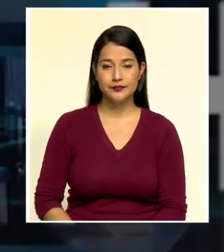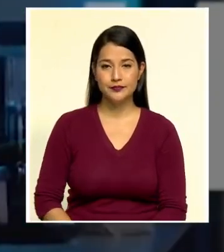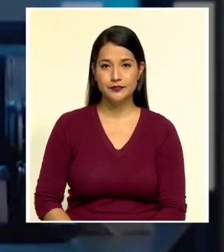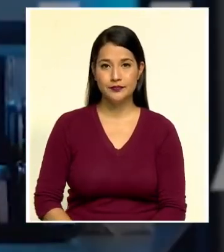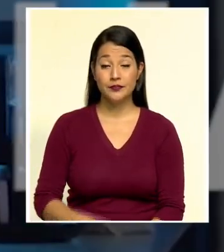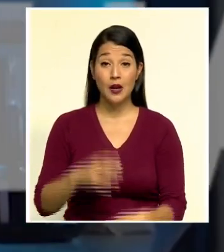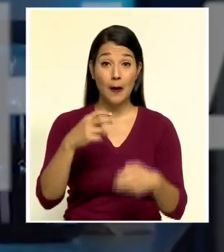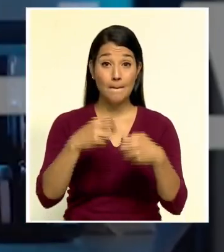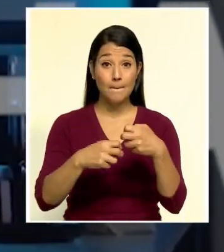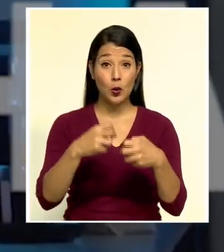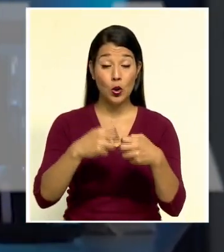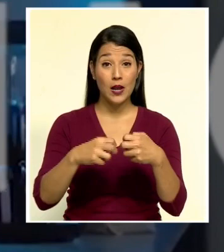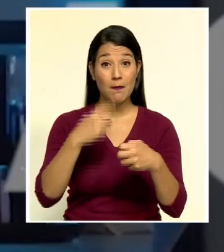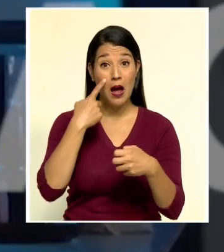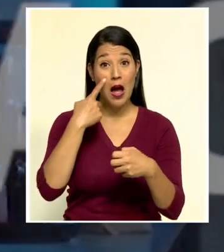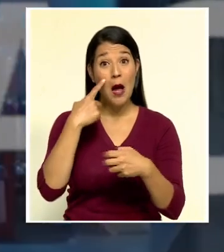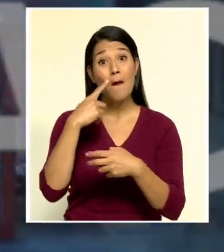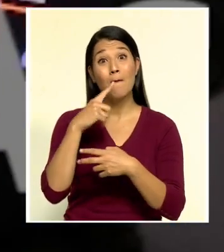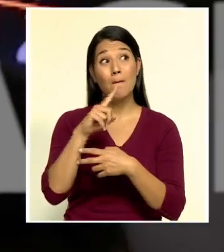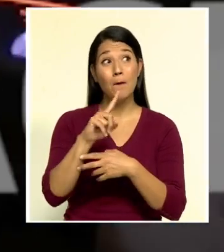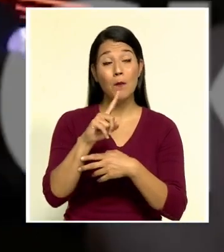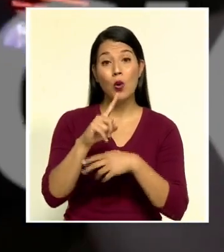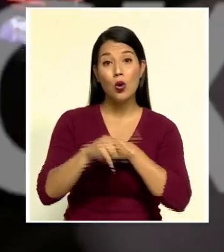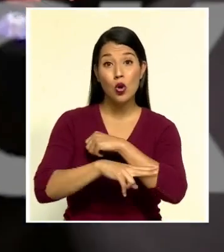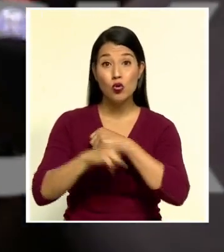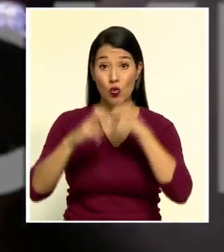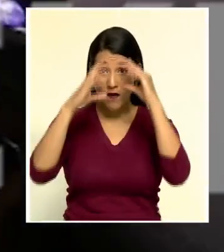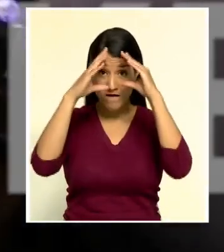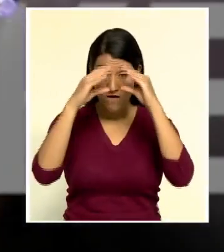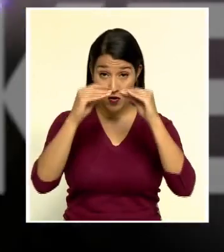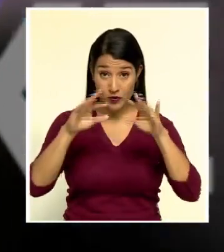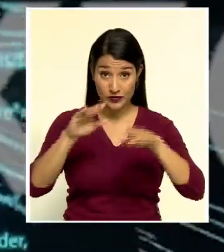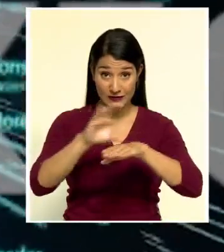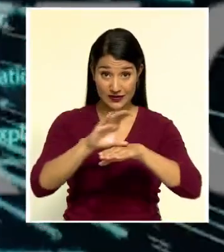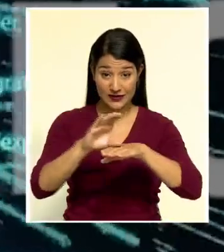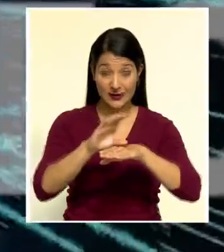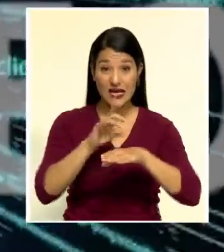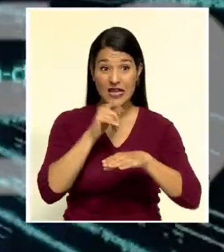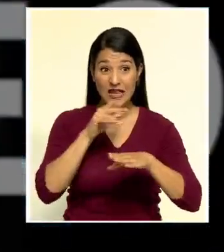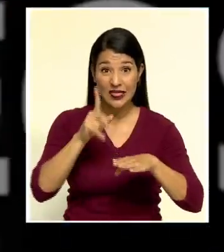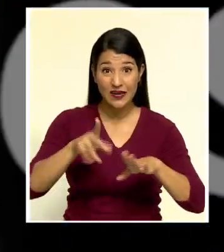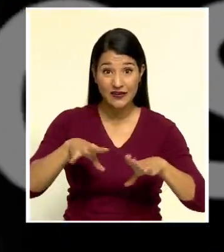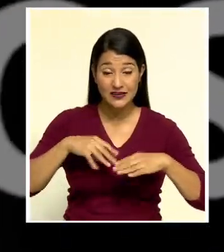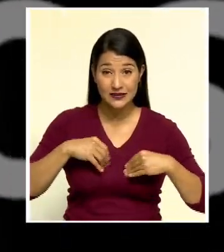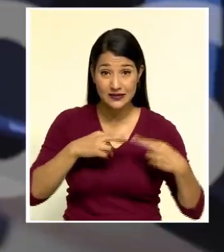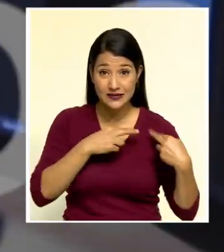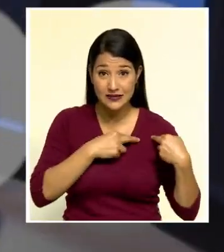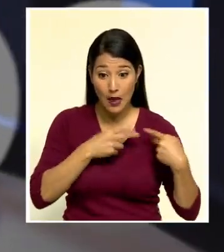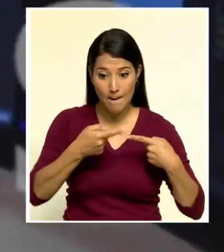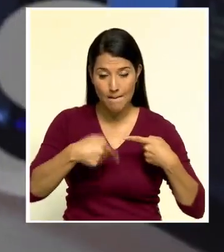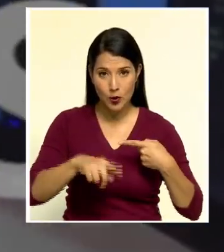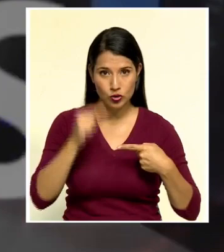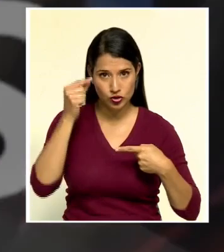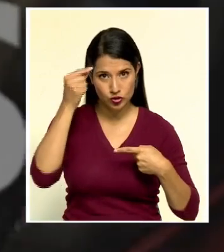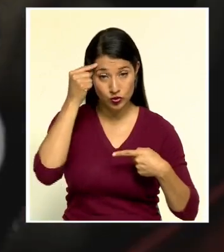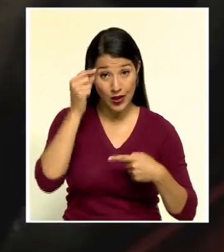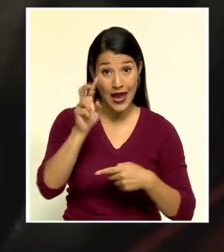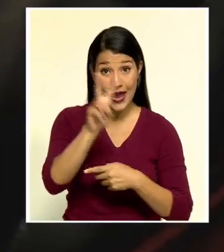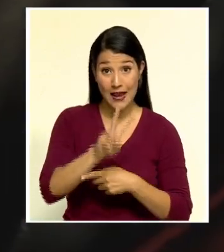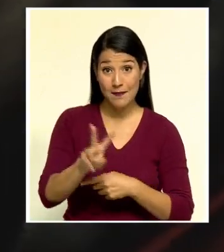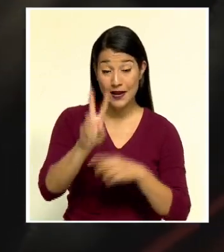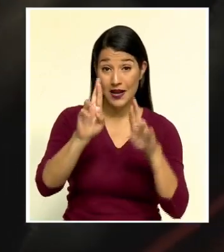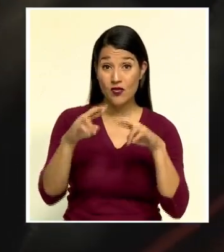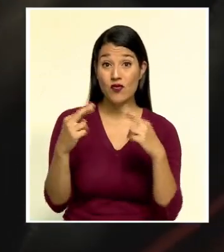Los problemas por los hackeos a los sistemas del Estado le quedarán a la administración entrante. El viernes habrá reunión entre